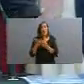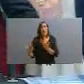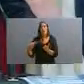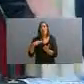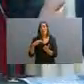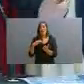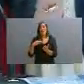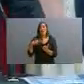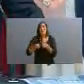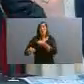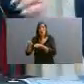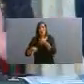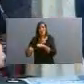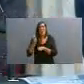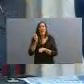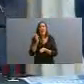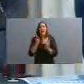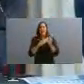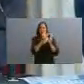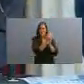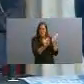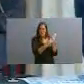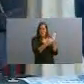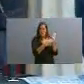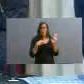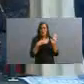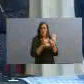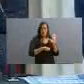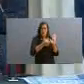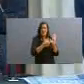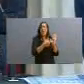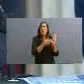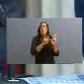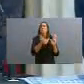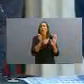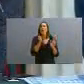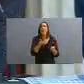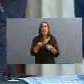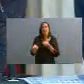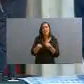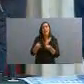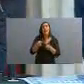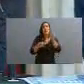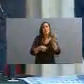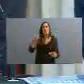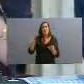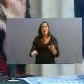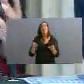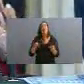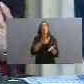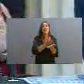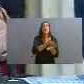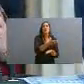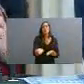son fundamentalmente entre privados o entre el Estado cuando actúa no como persona del derecho público, sino como persona del derecho privado. ¿Qué